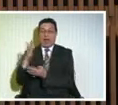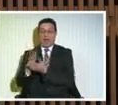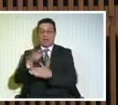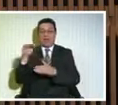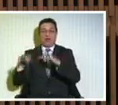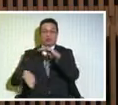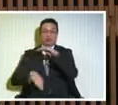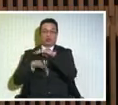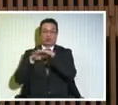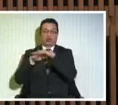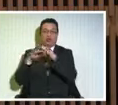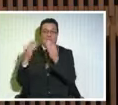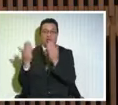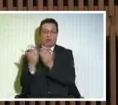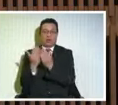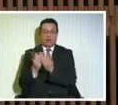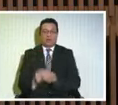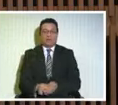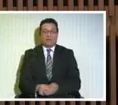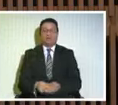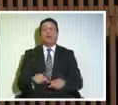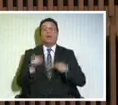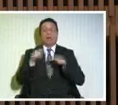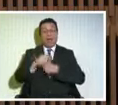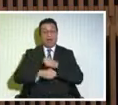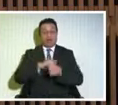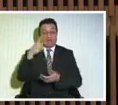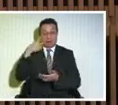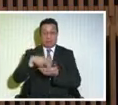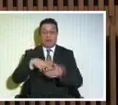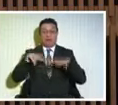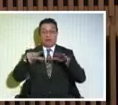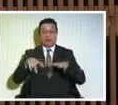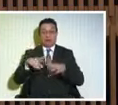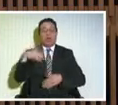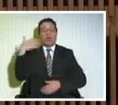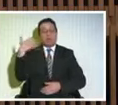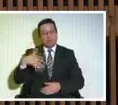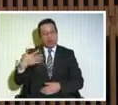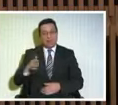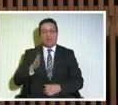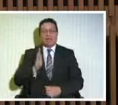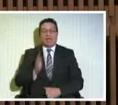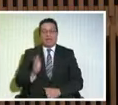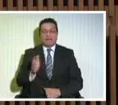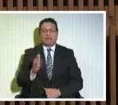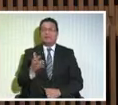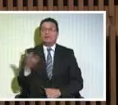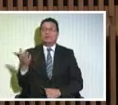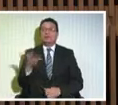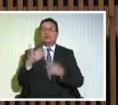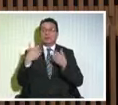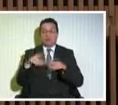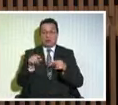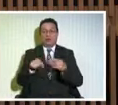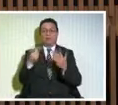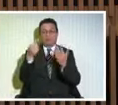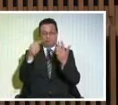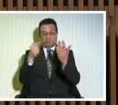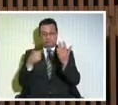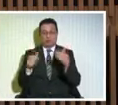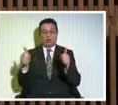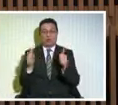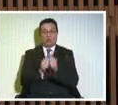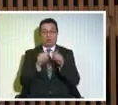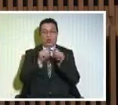superior. El año 2018 fue un periodo de importantes avances, los que repasaremos hoy junto a